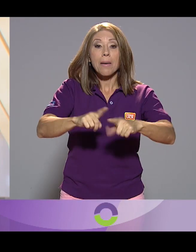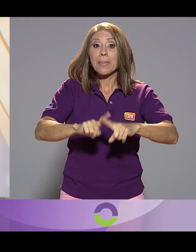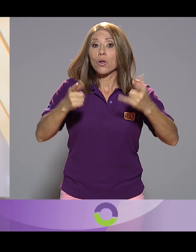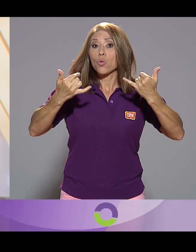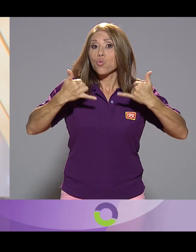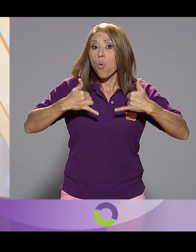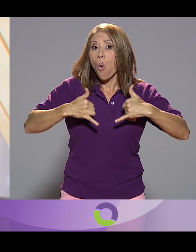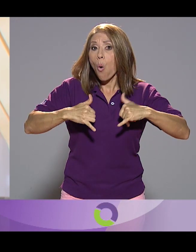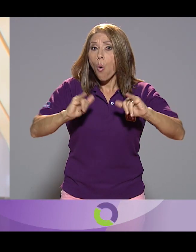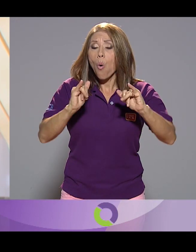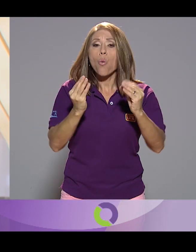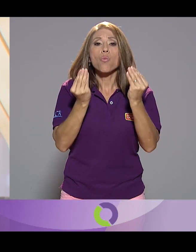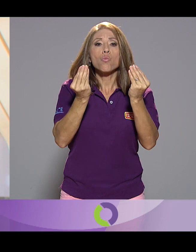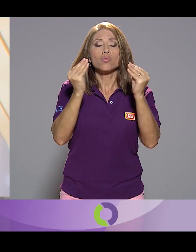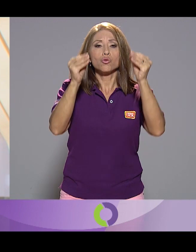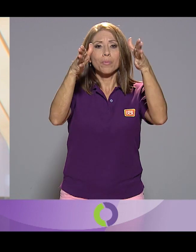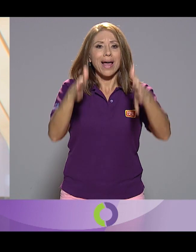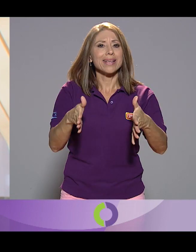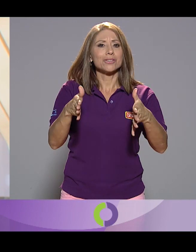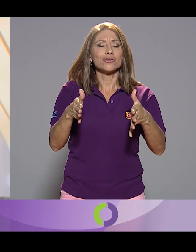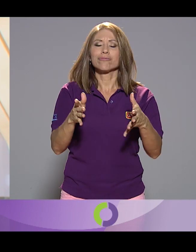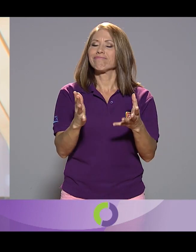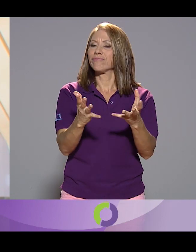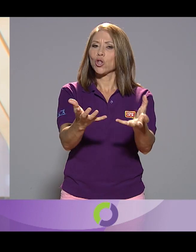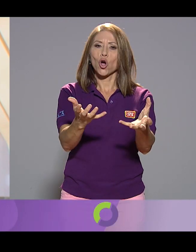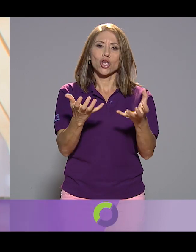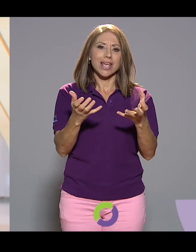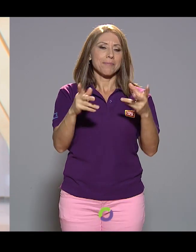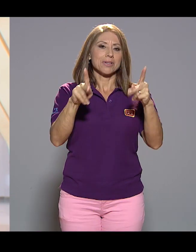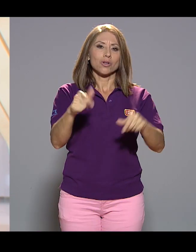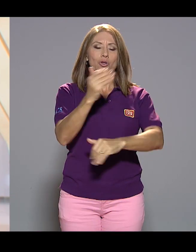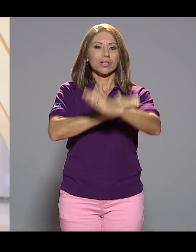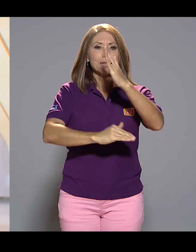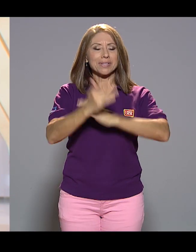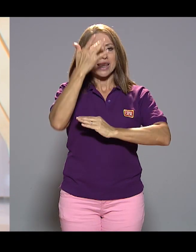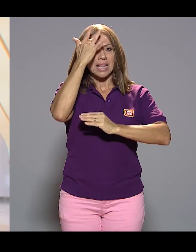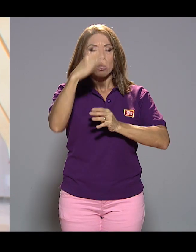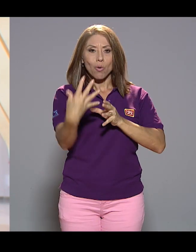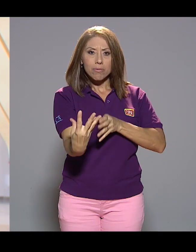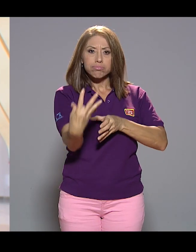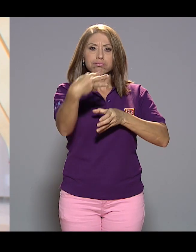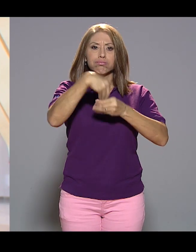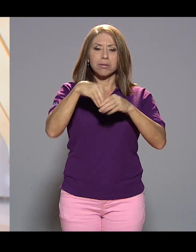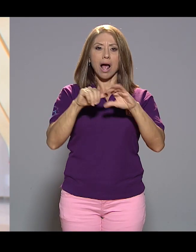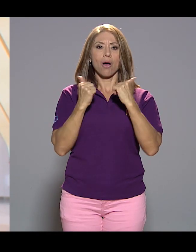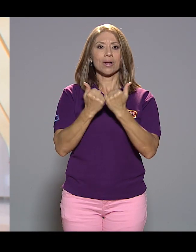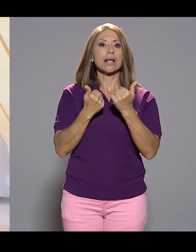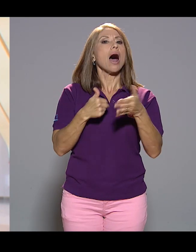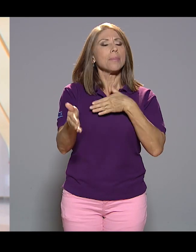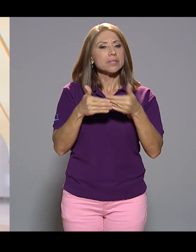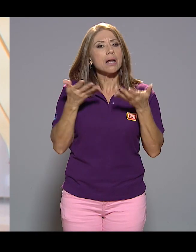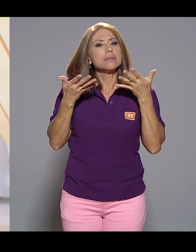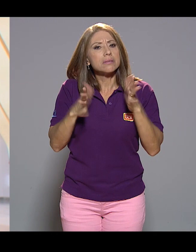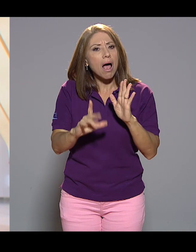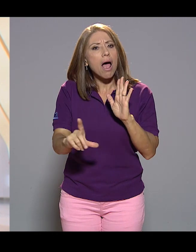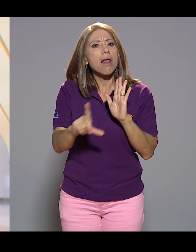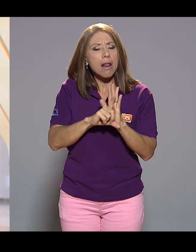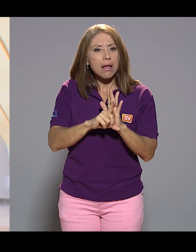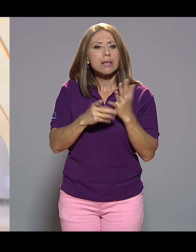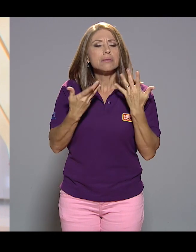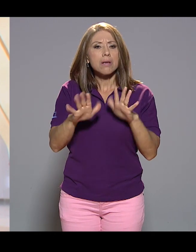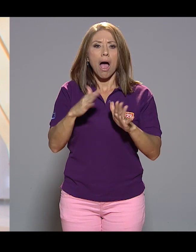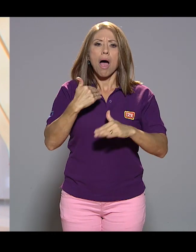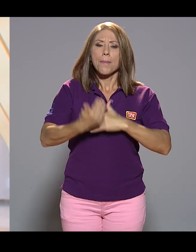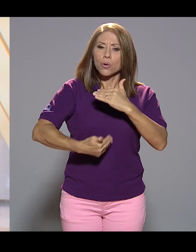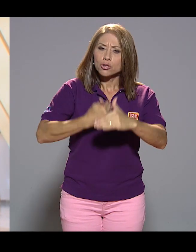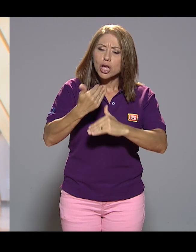ir, pero aún, por ejemplo, hay muchos maestros que no quieren incluir a los estudiantes con discapacidad intelectual en sus aulas,